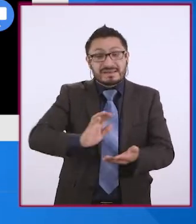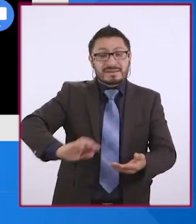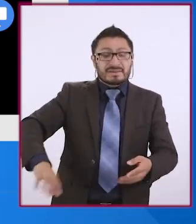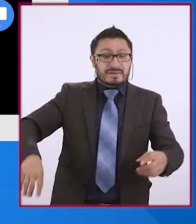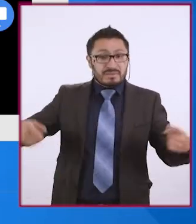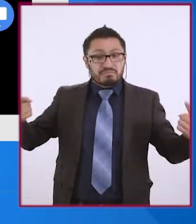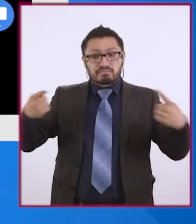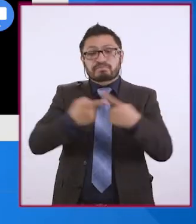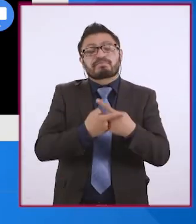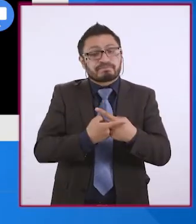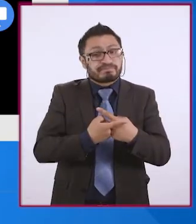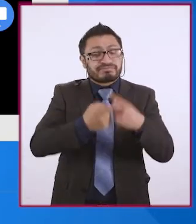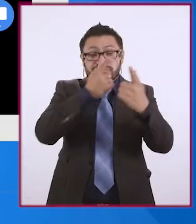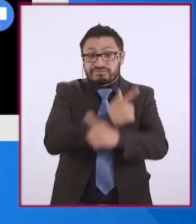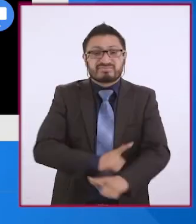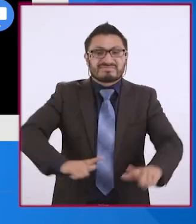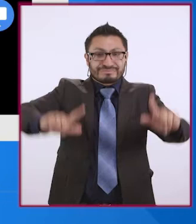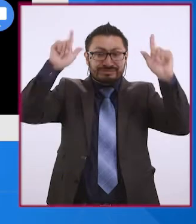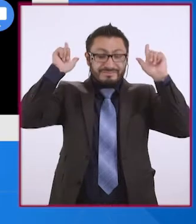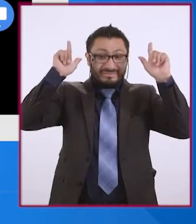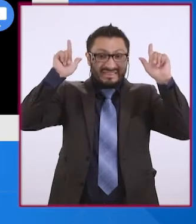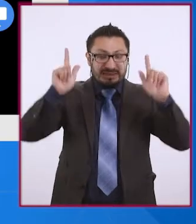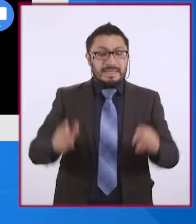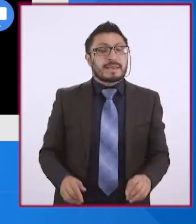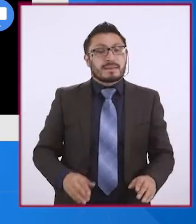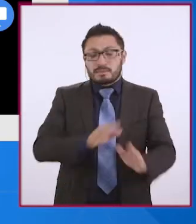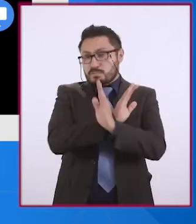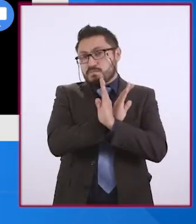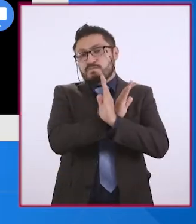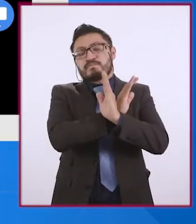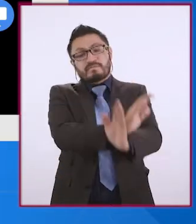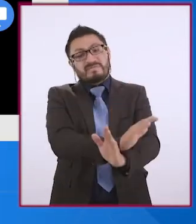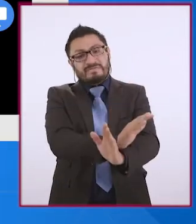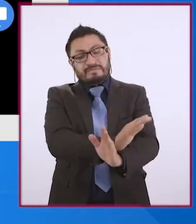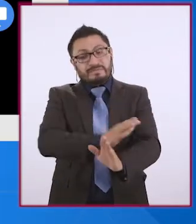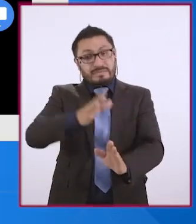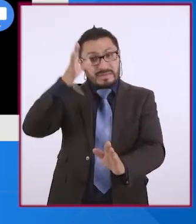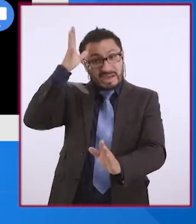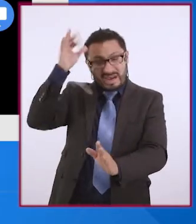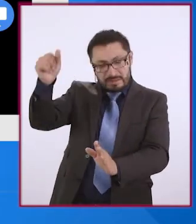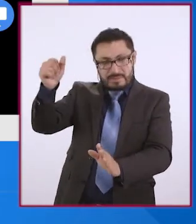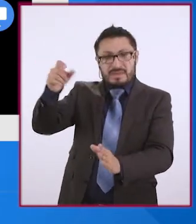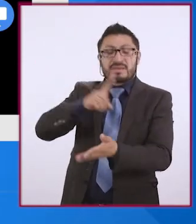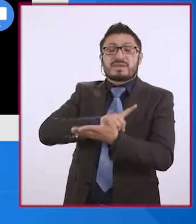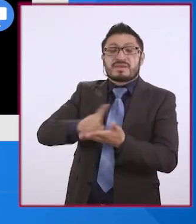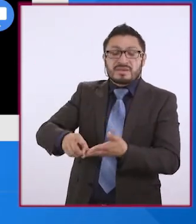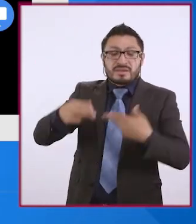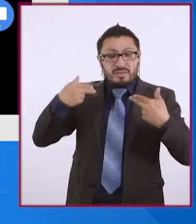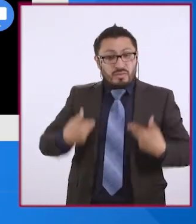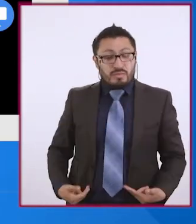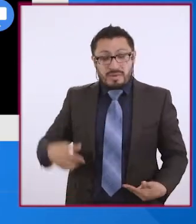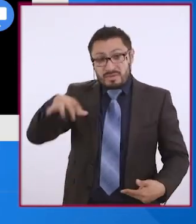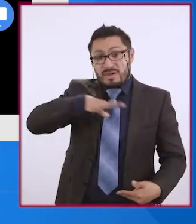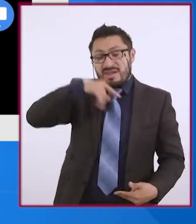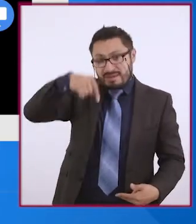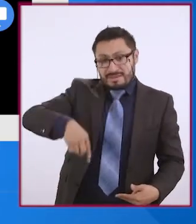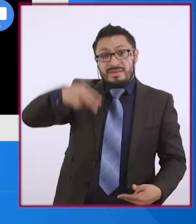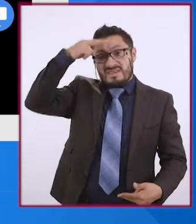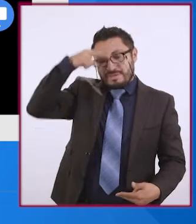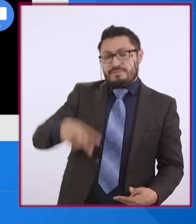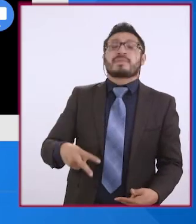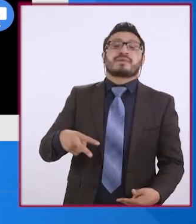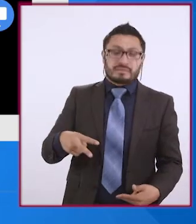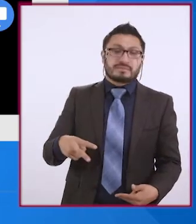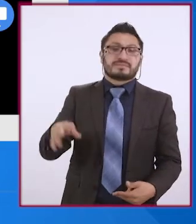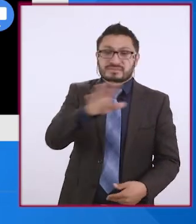contraria al ejercicio de las libertades y se opone al concepto de derechos humanos que tenemos en México.